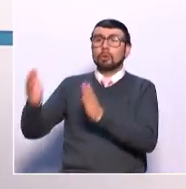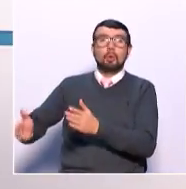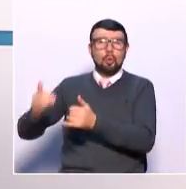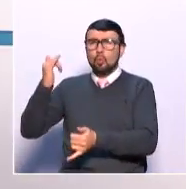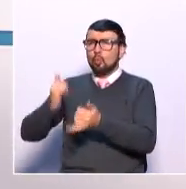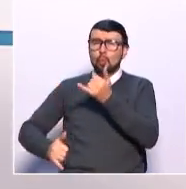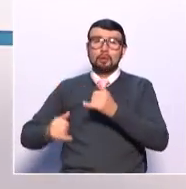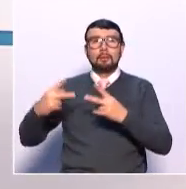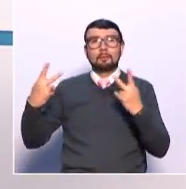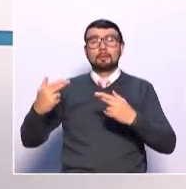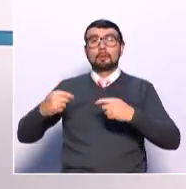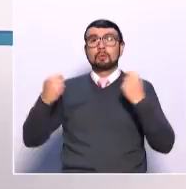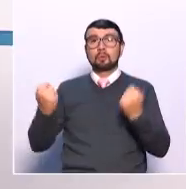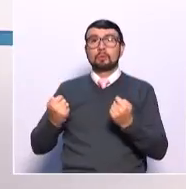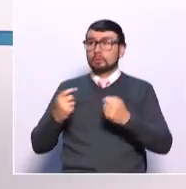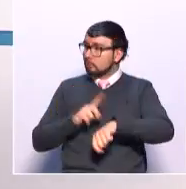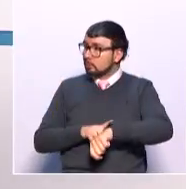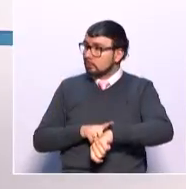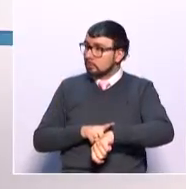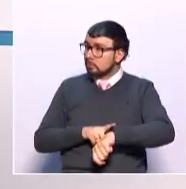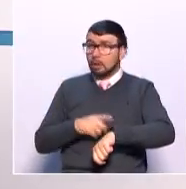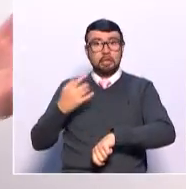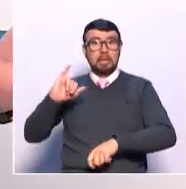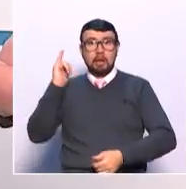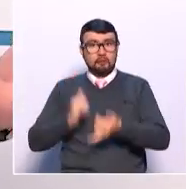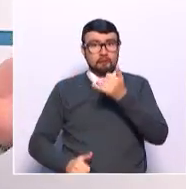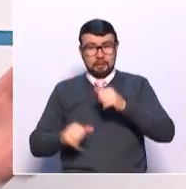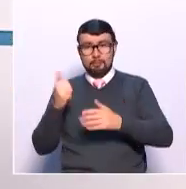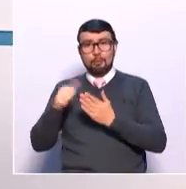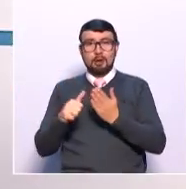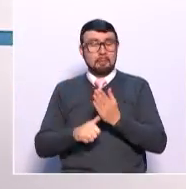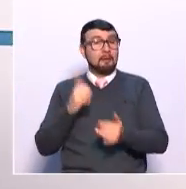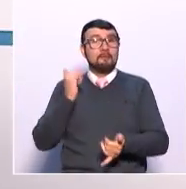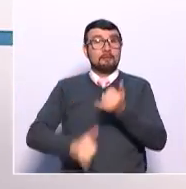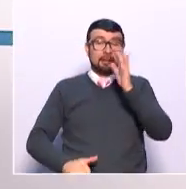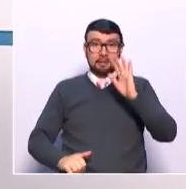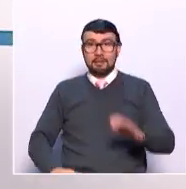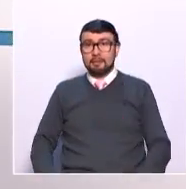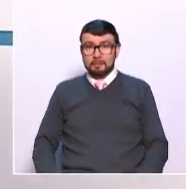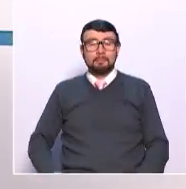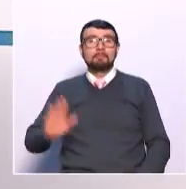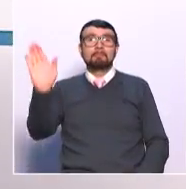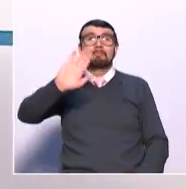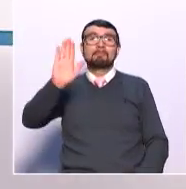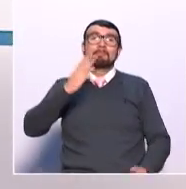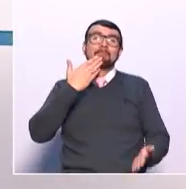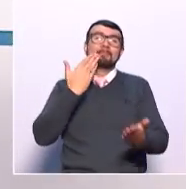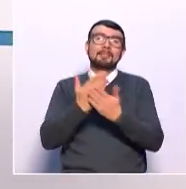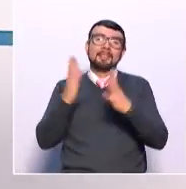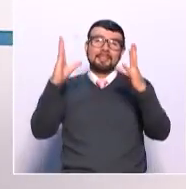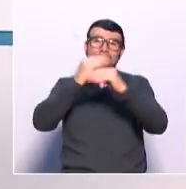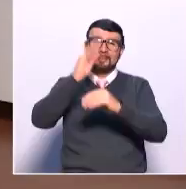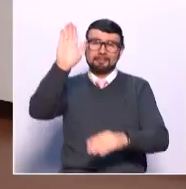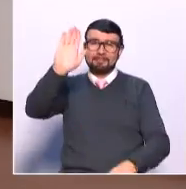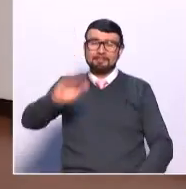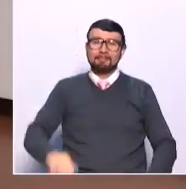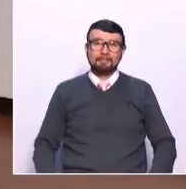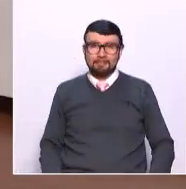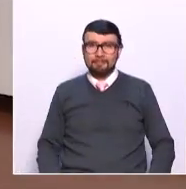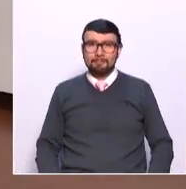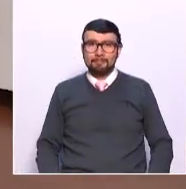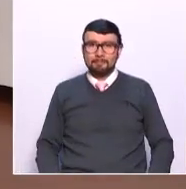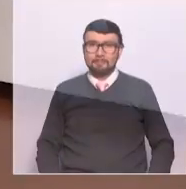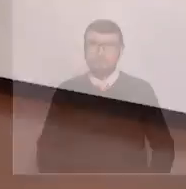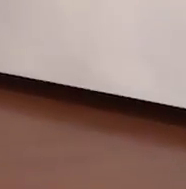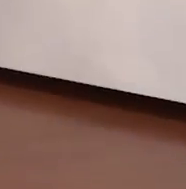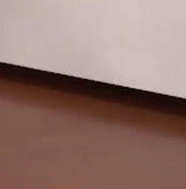y ya es hora de terminar el programa se acabó el programa rápido hasta luego felicidades para todos bendiciones muchas gracias